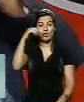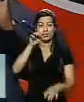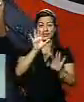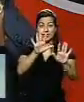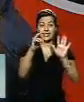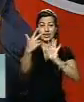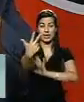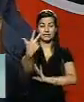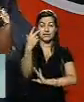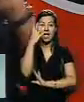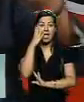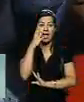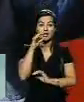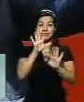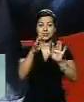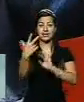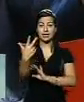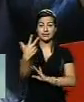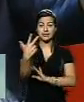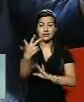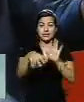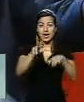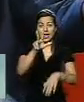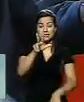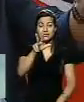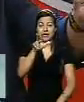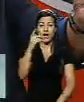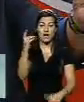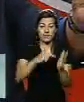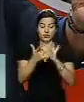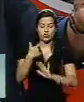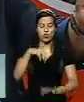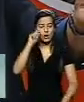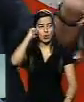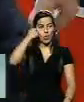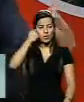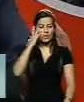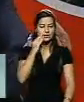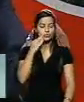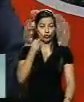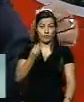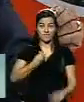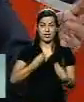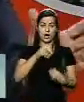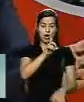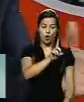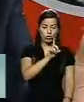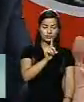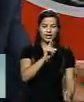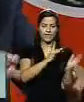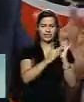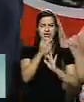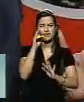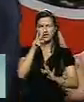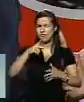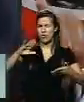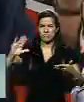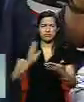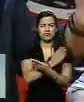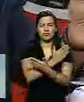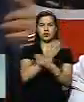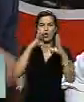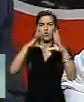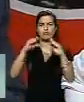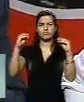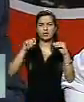yo vi que el día 11, 12 de abril, el 11 vimos cómo nos sacaron del aire.